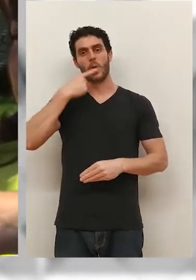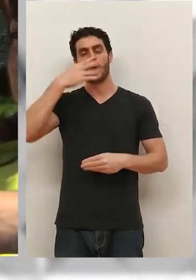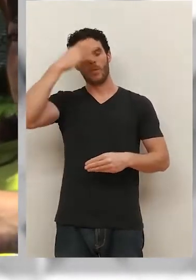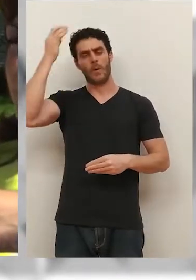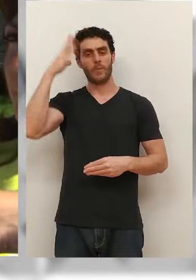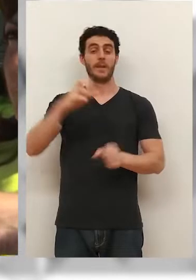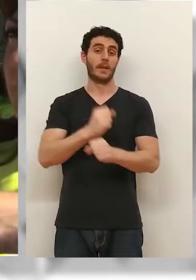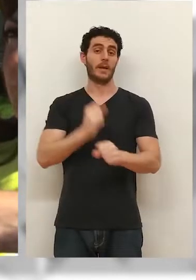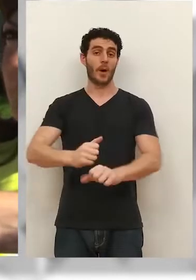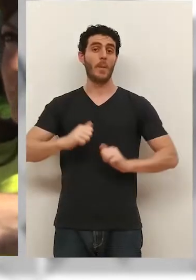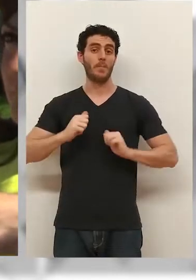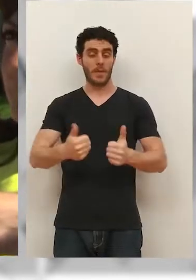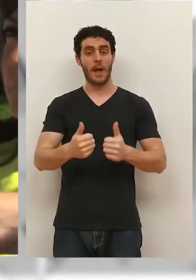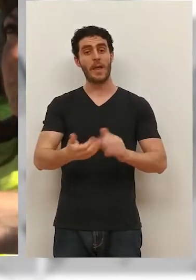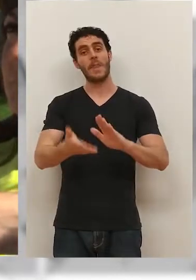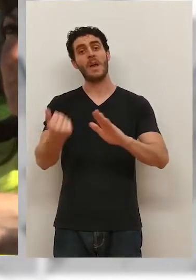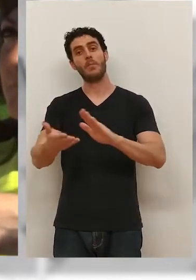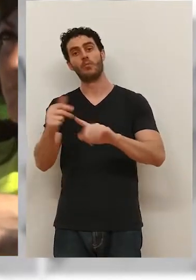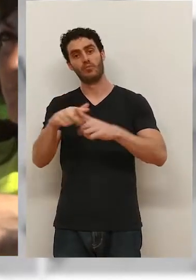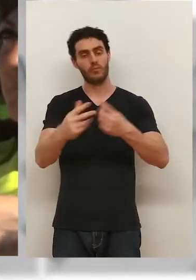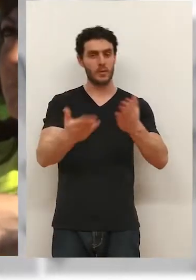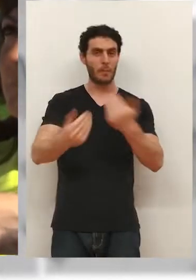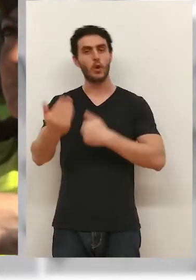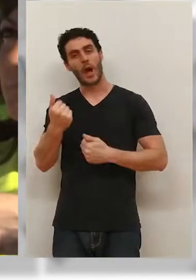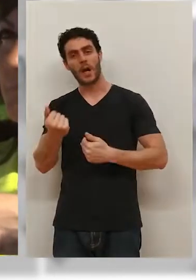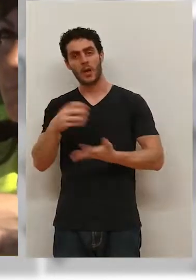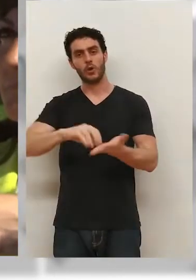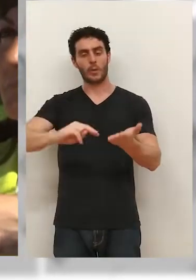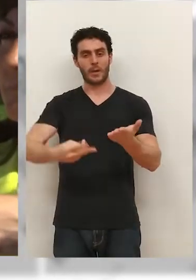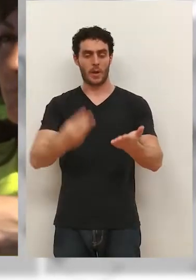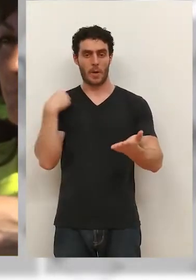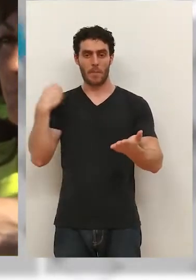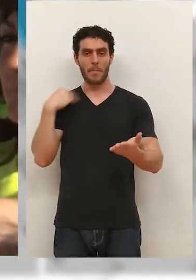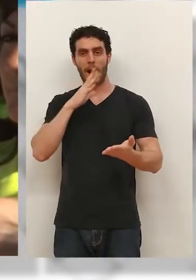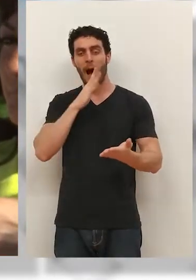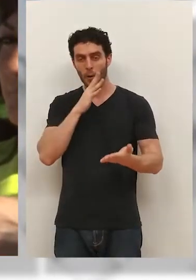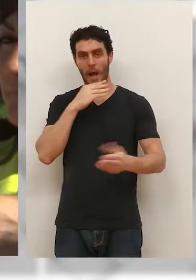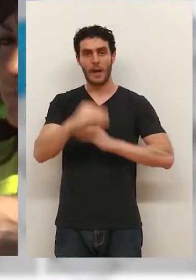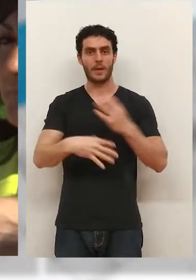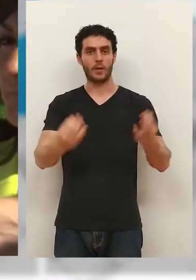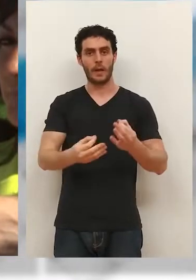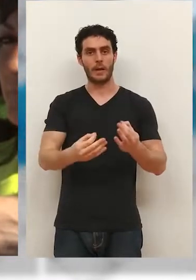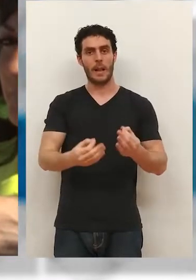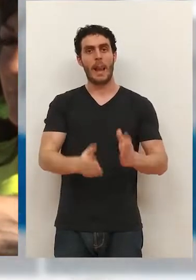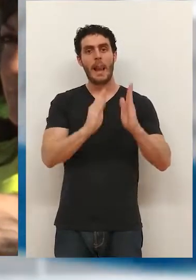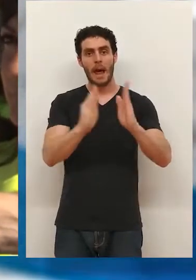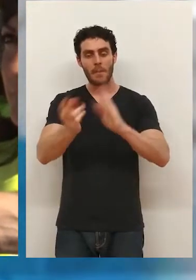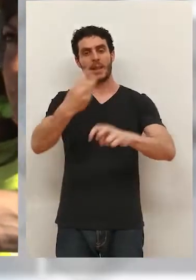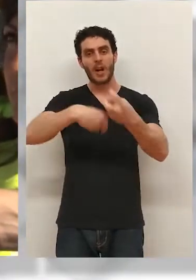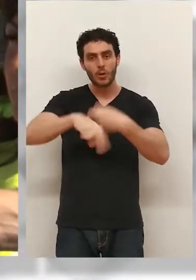fin, comenzar el trabajo de desmontaje de esta subestación. Ahora está Adif retirando las